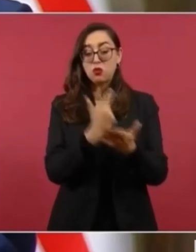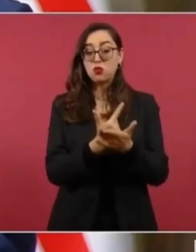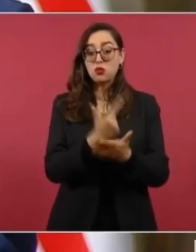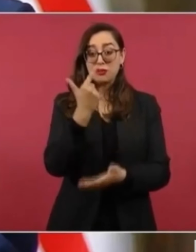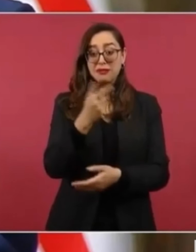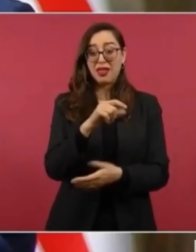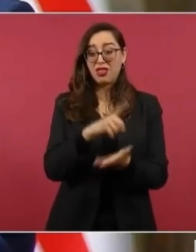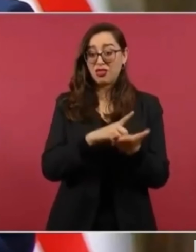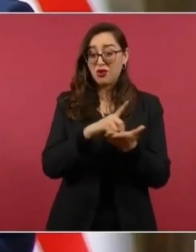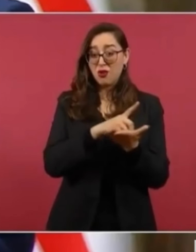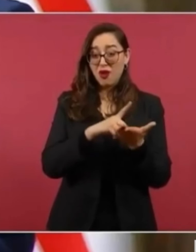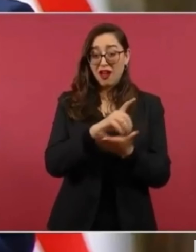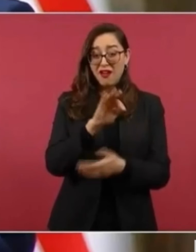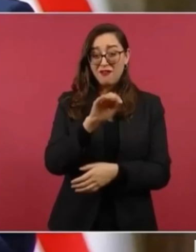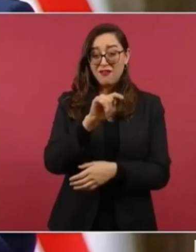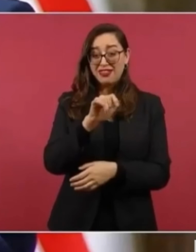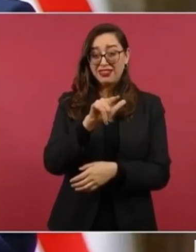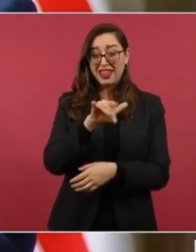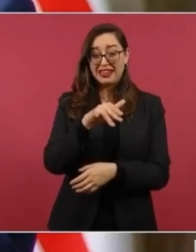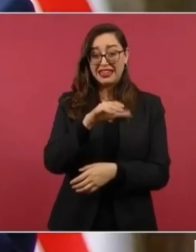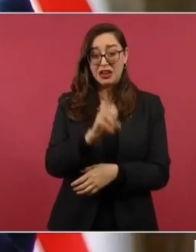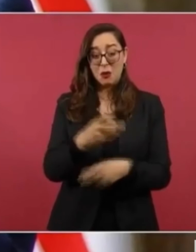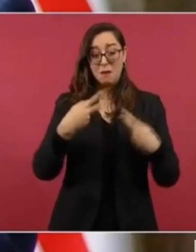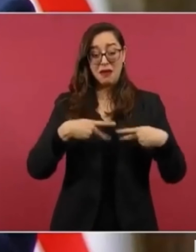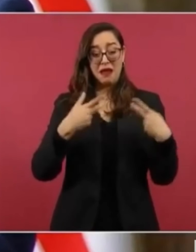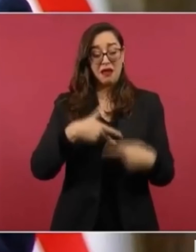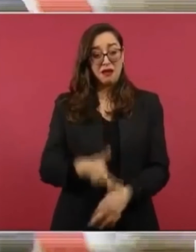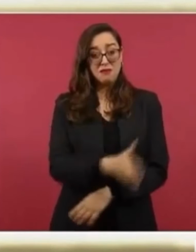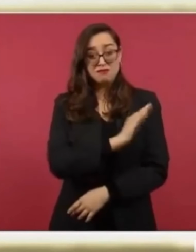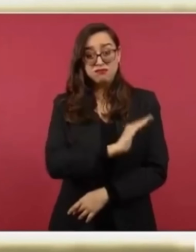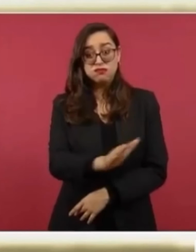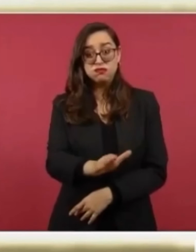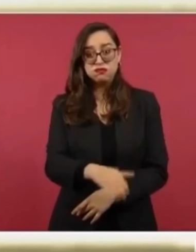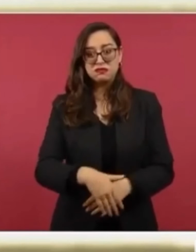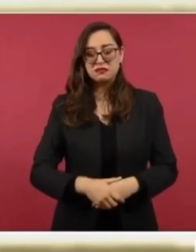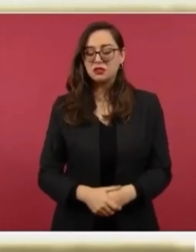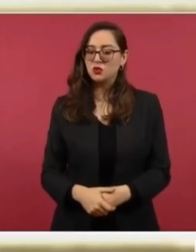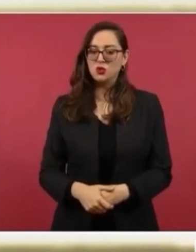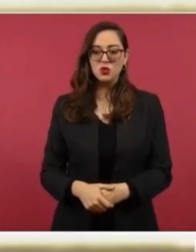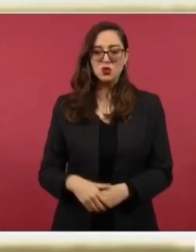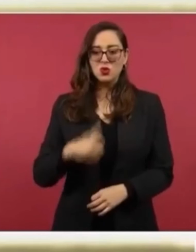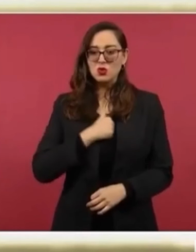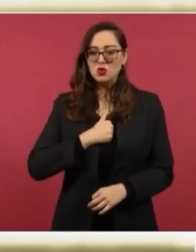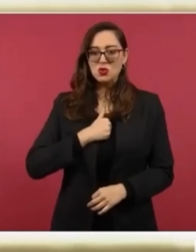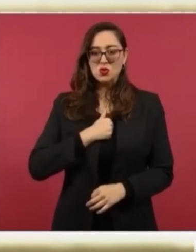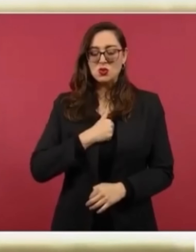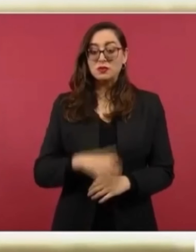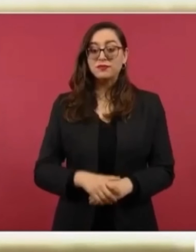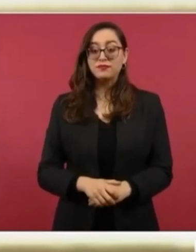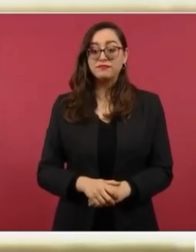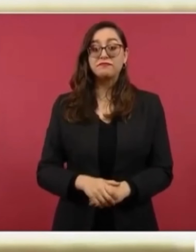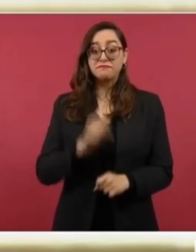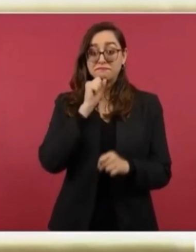por fentanilo, pero también, como hoy lo tratamos.